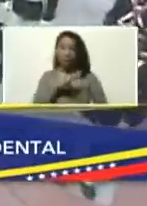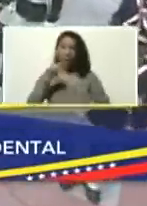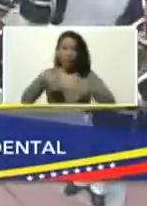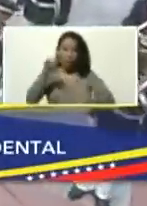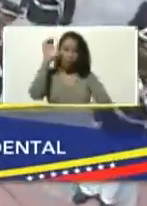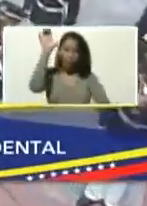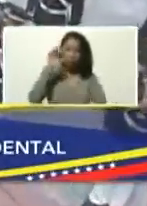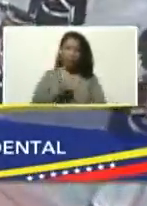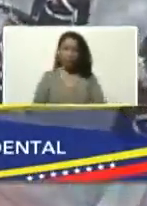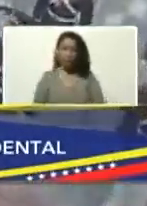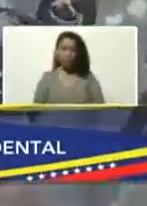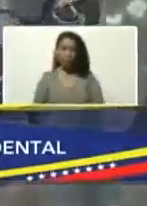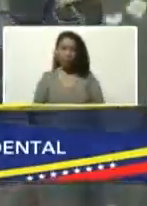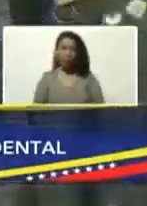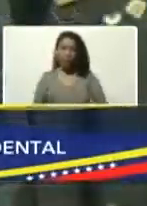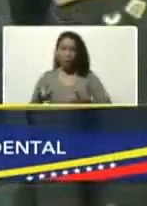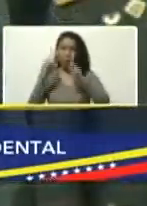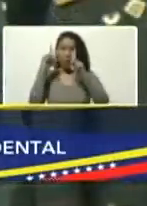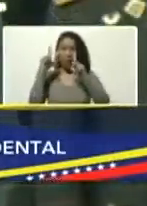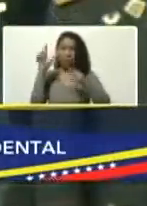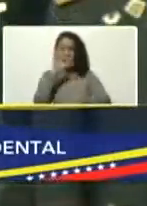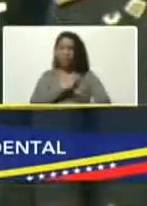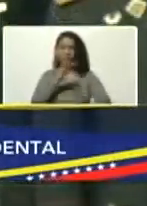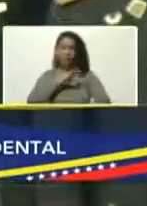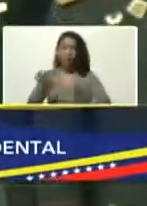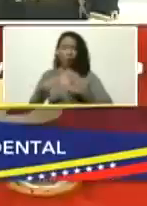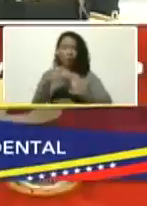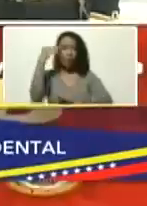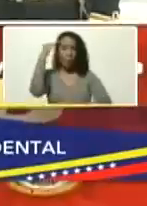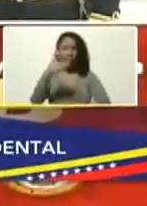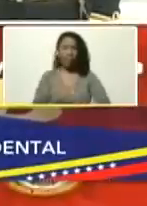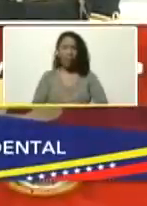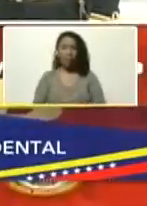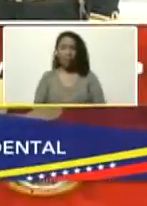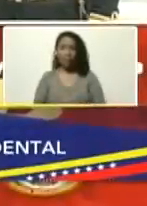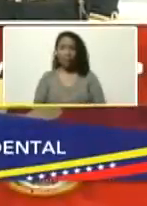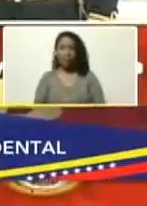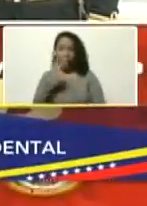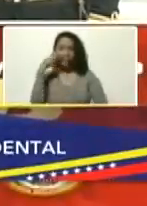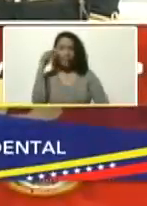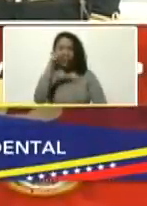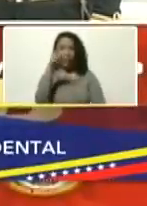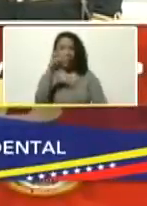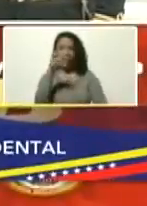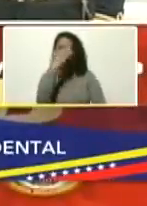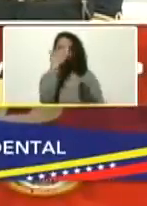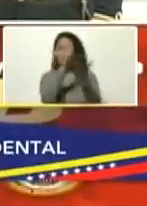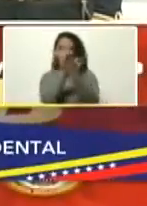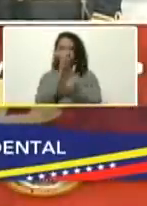patria. Autorizado, señor contraalmirante. Vital Fin.